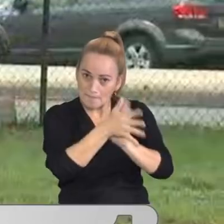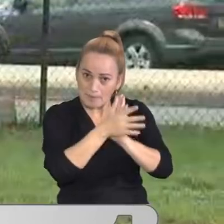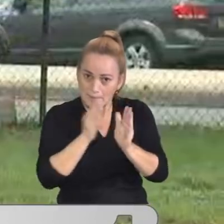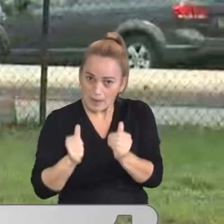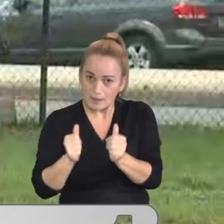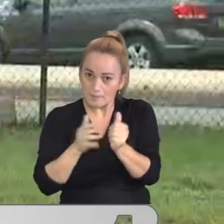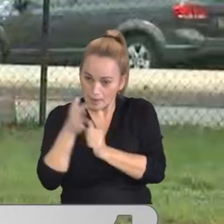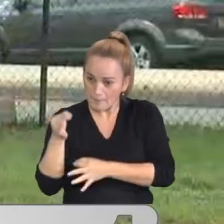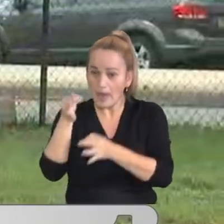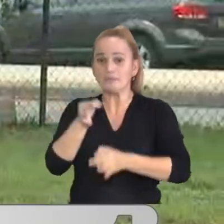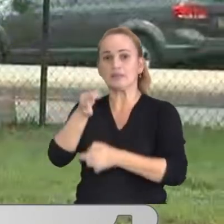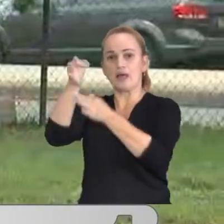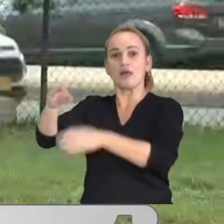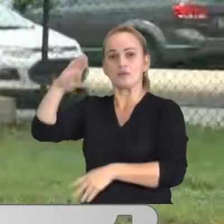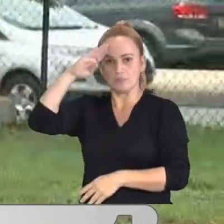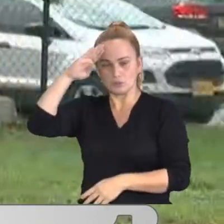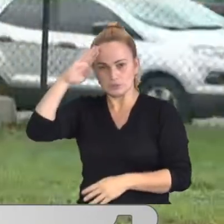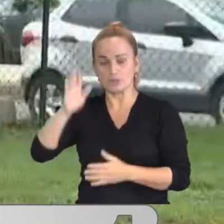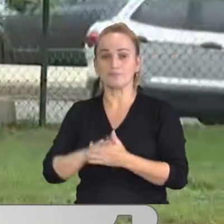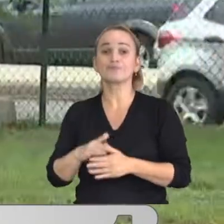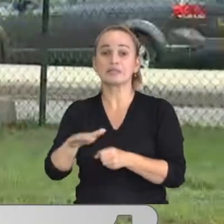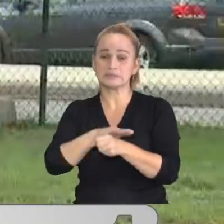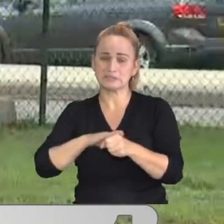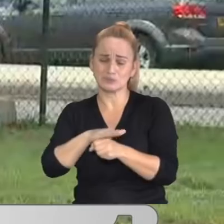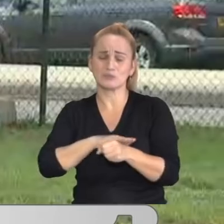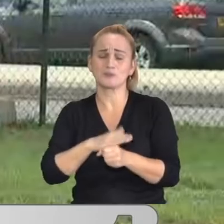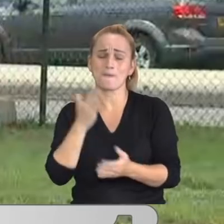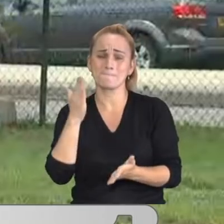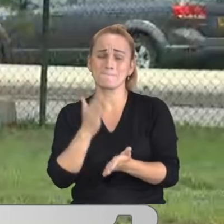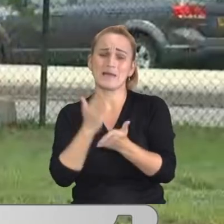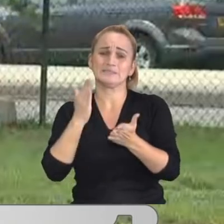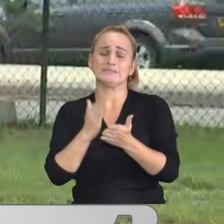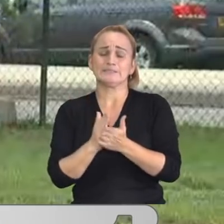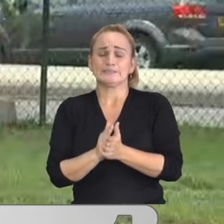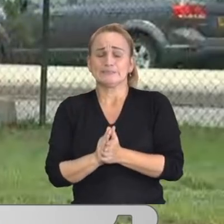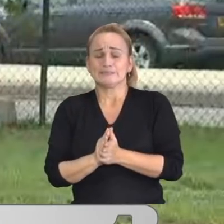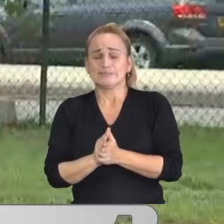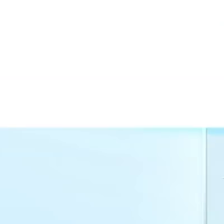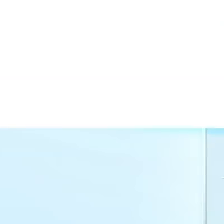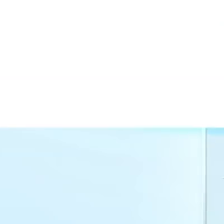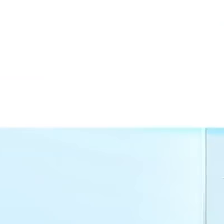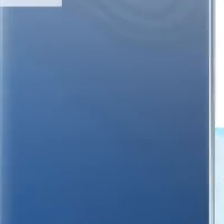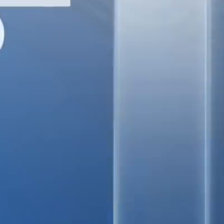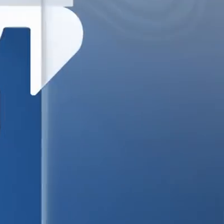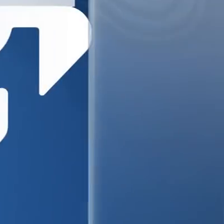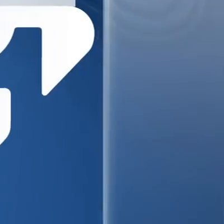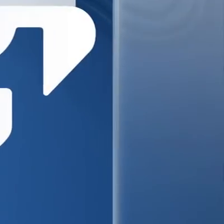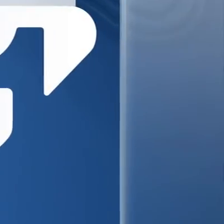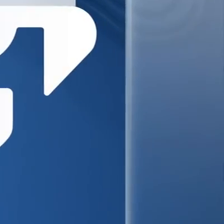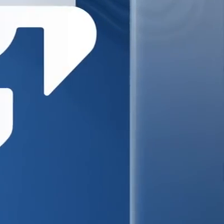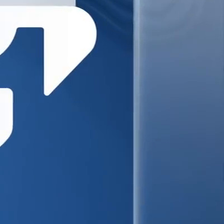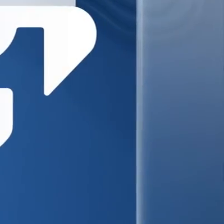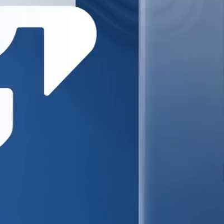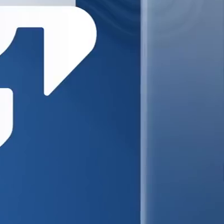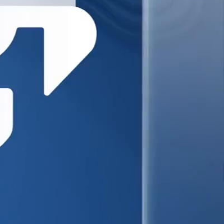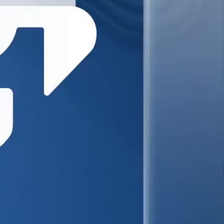esta investigación. Por supuesto, el hecho ha causado consternación entre la ciudadanía.